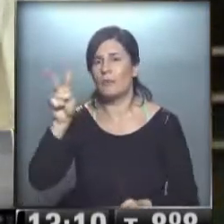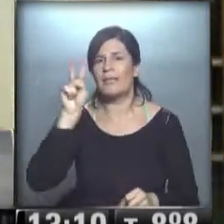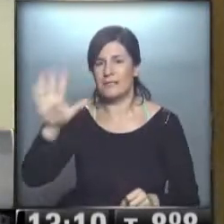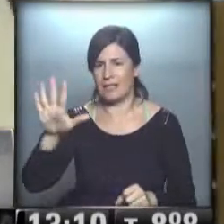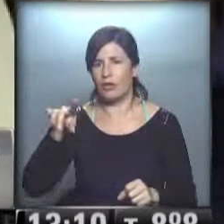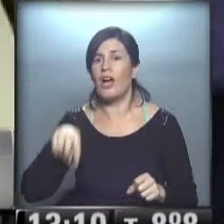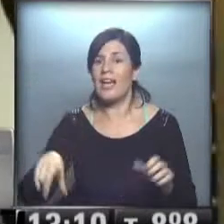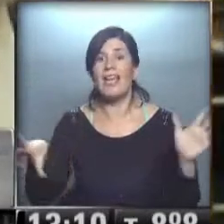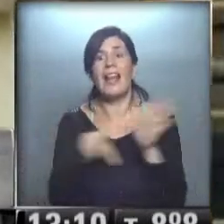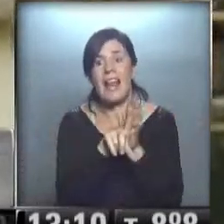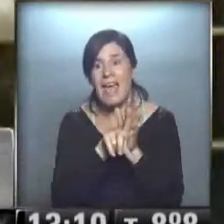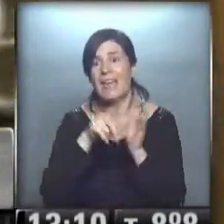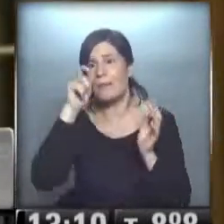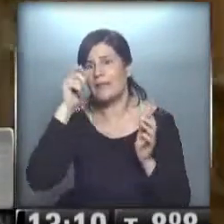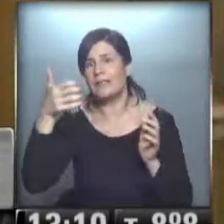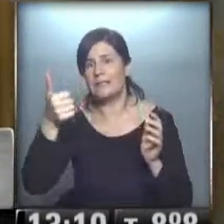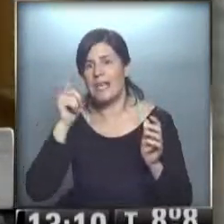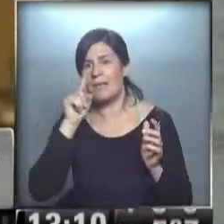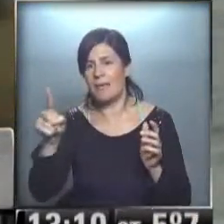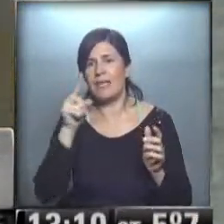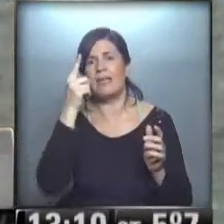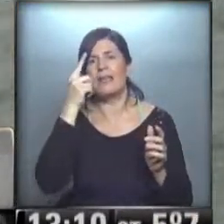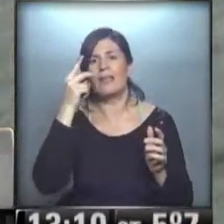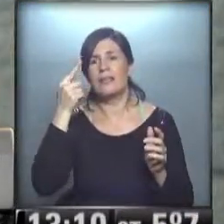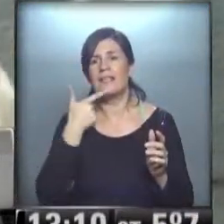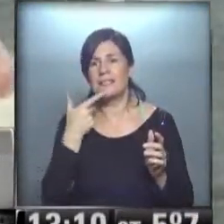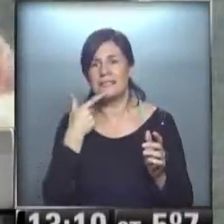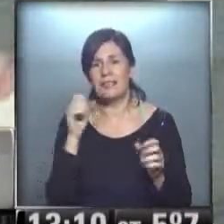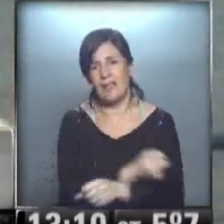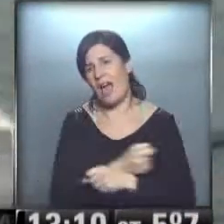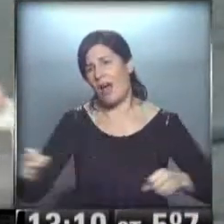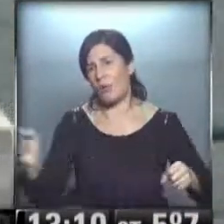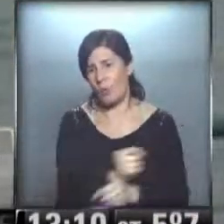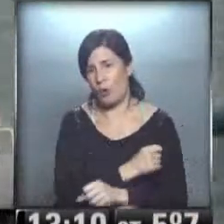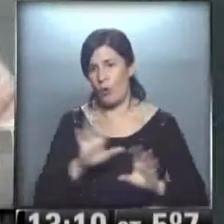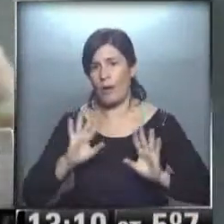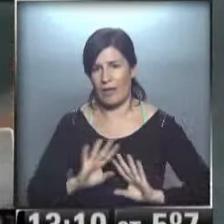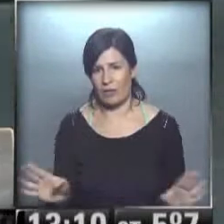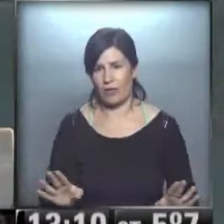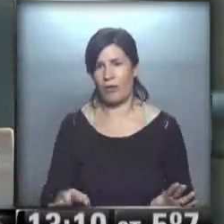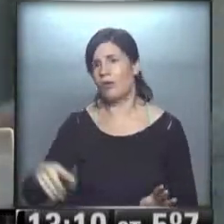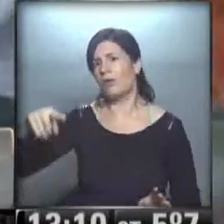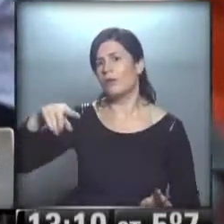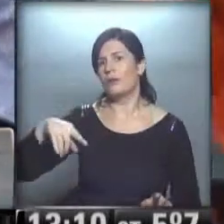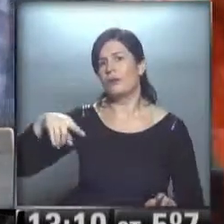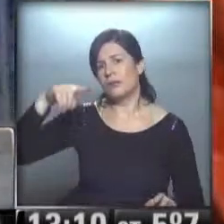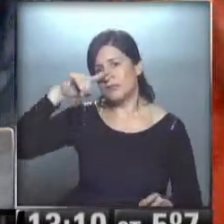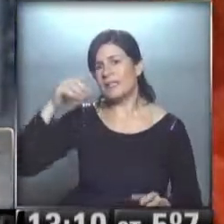ley 26.017, denominada popularmente Ley Cerrojo. 76%